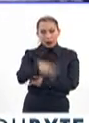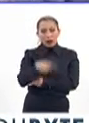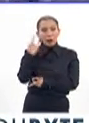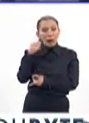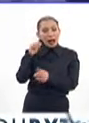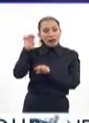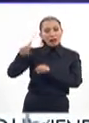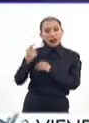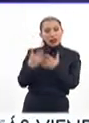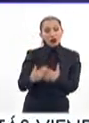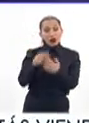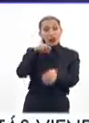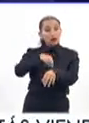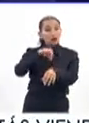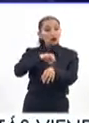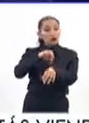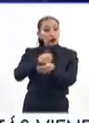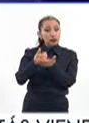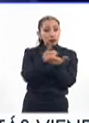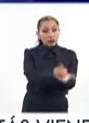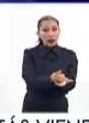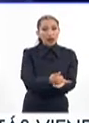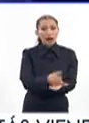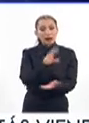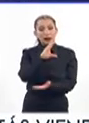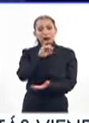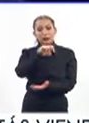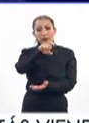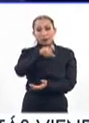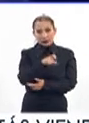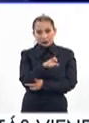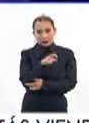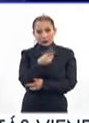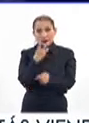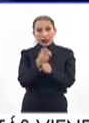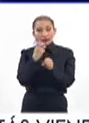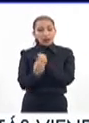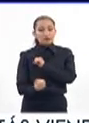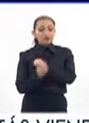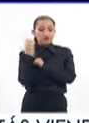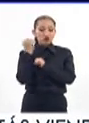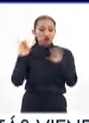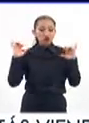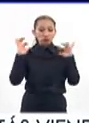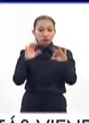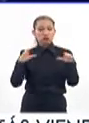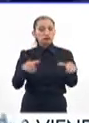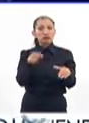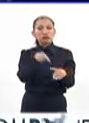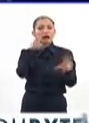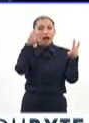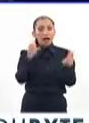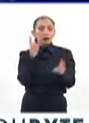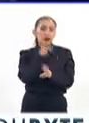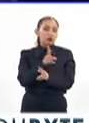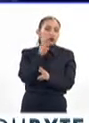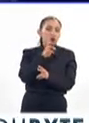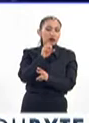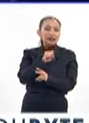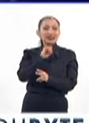México a la tecnología médica. CIMEX es un tercer congreso sobre